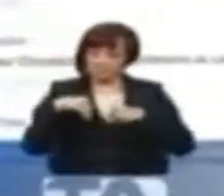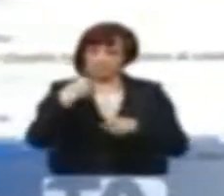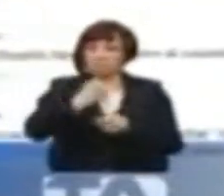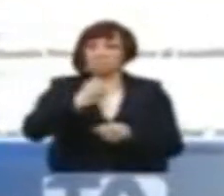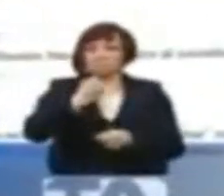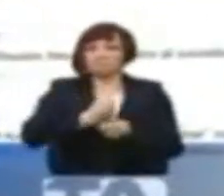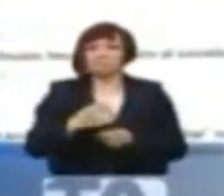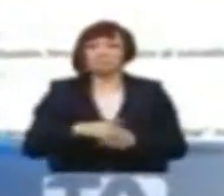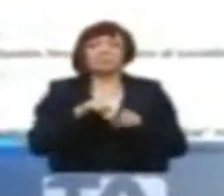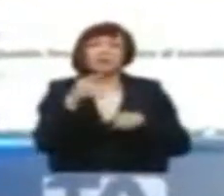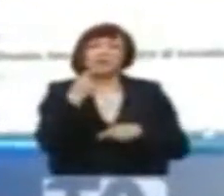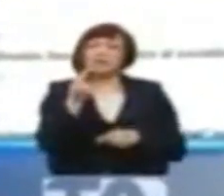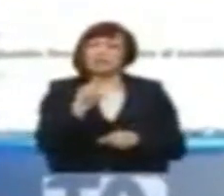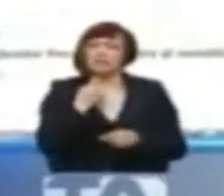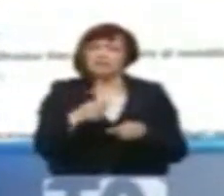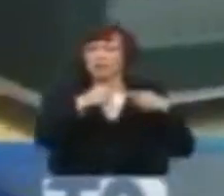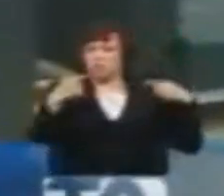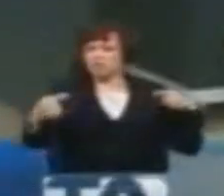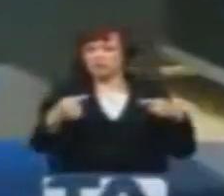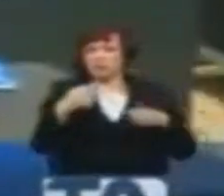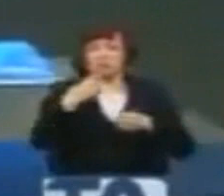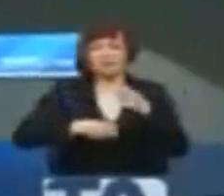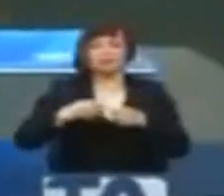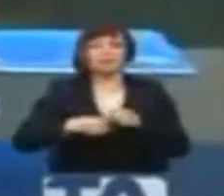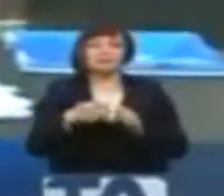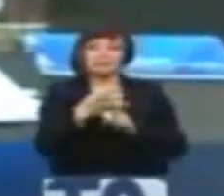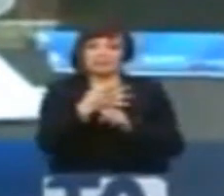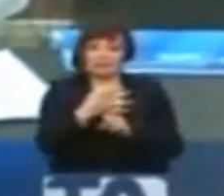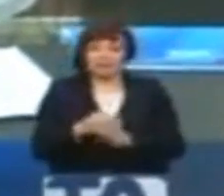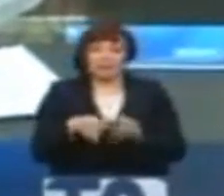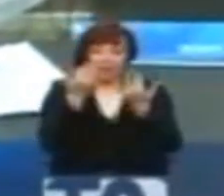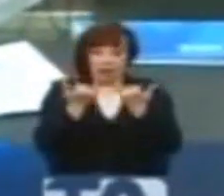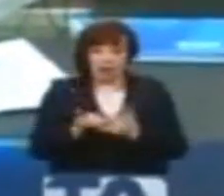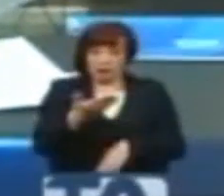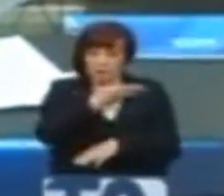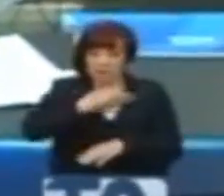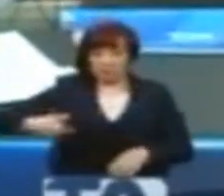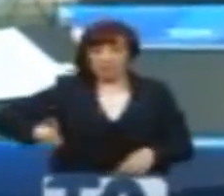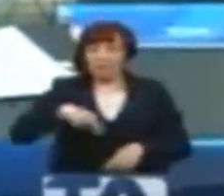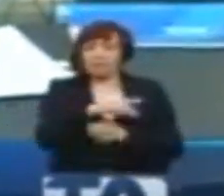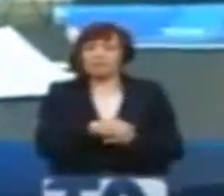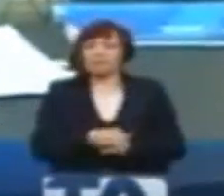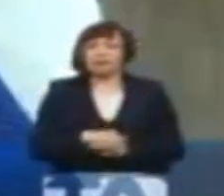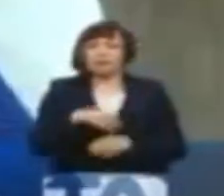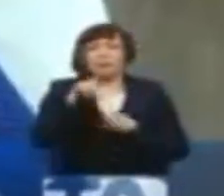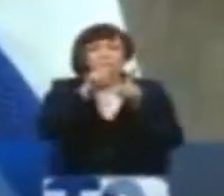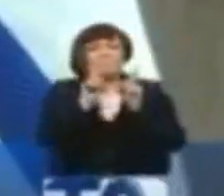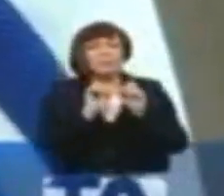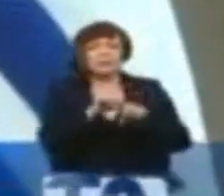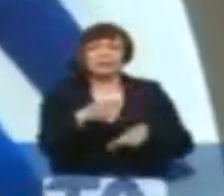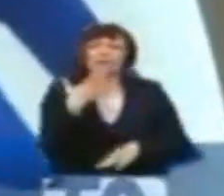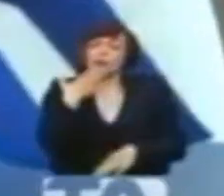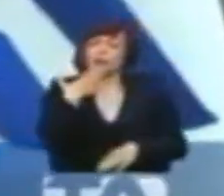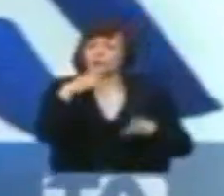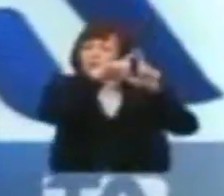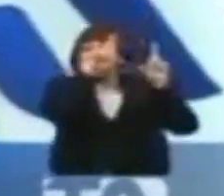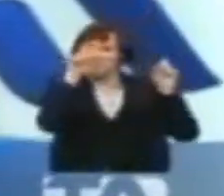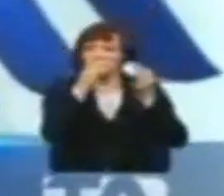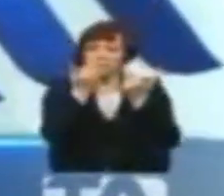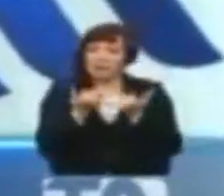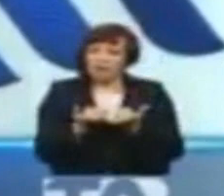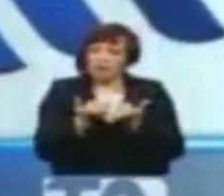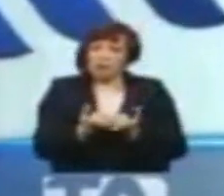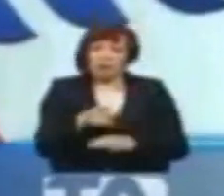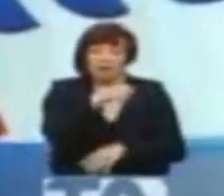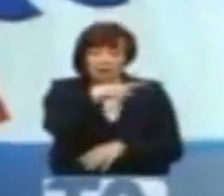acoso a opositores en redes. La actual presidenta del tribunal se pregunta cómo es que esta entidad, cuya única función es